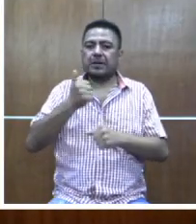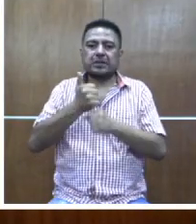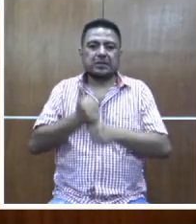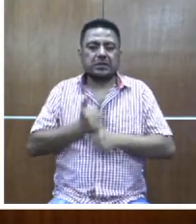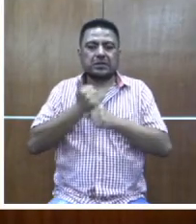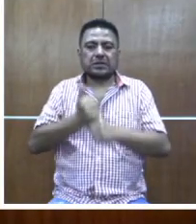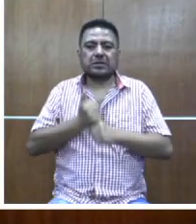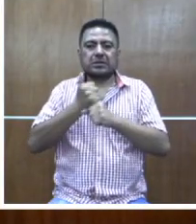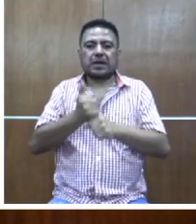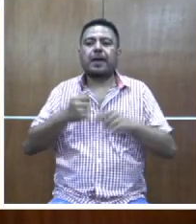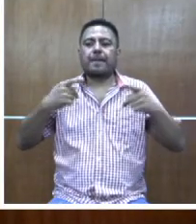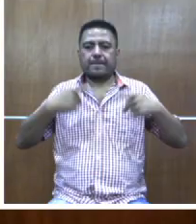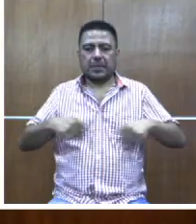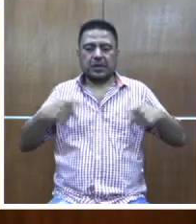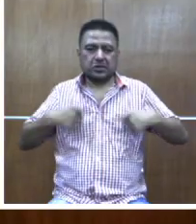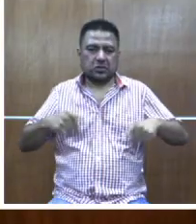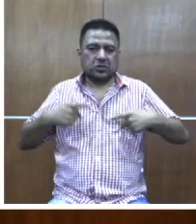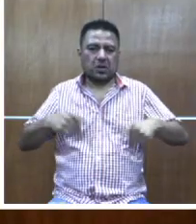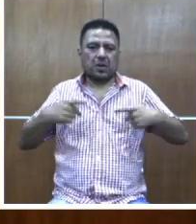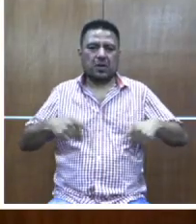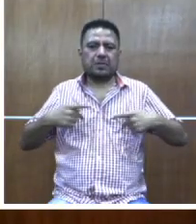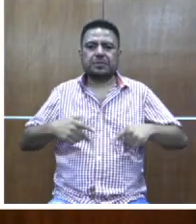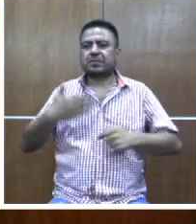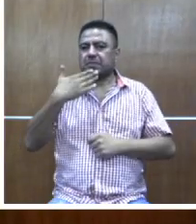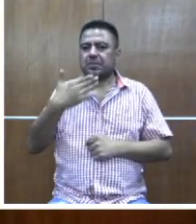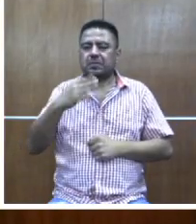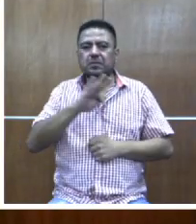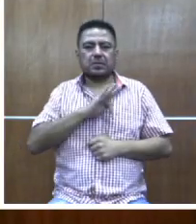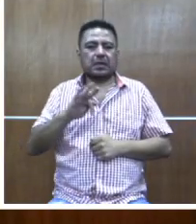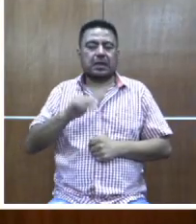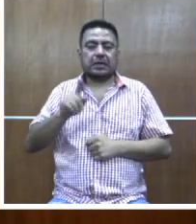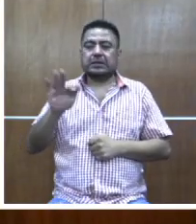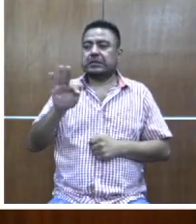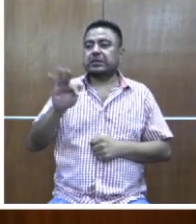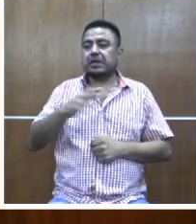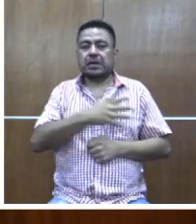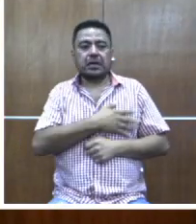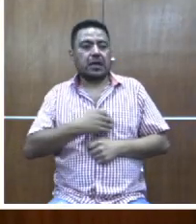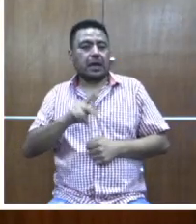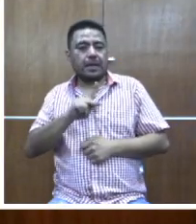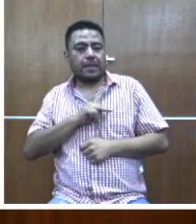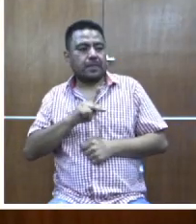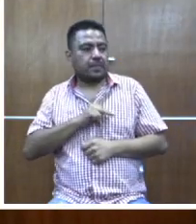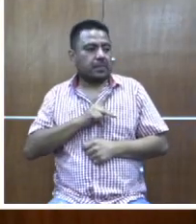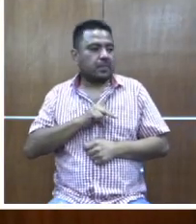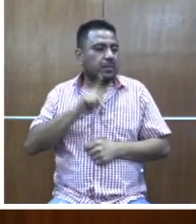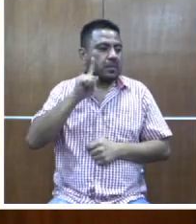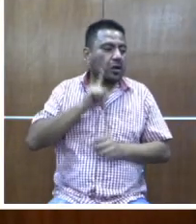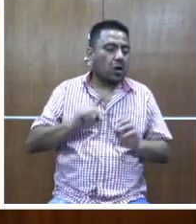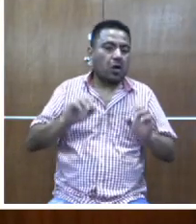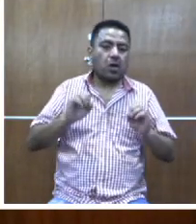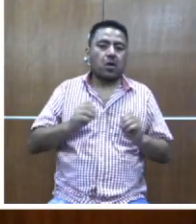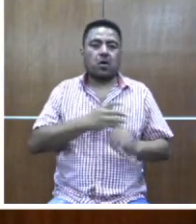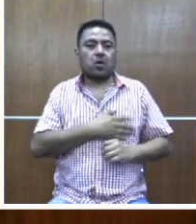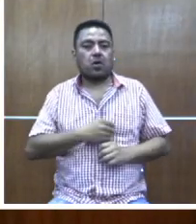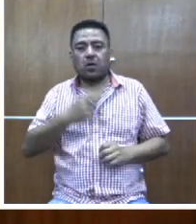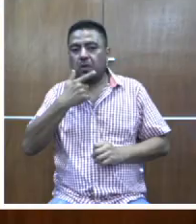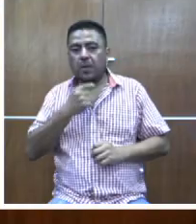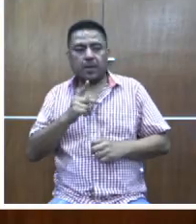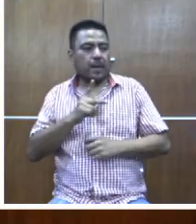sufrimiento para una víctima que bien pudiera ser nuestra hija, bien pudiera ser nuestro